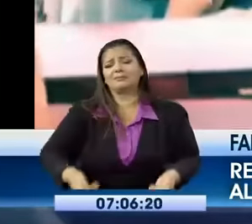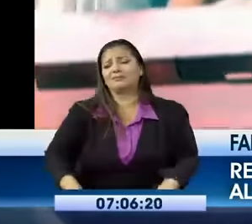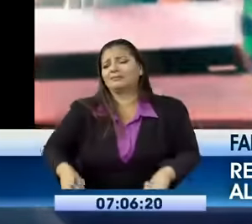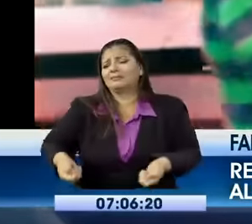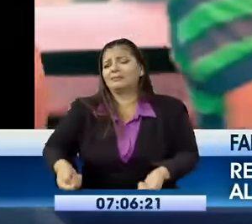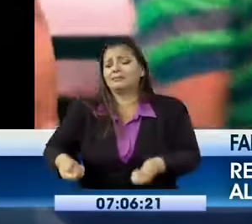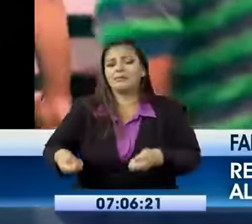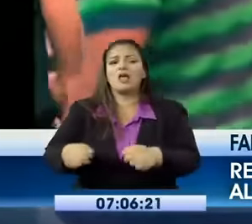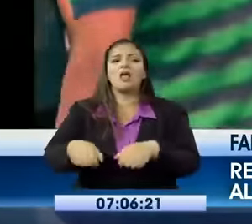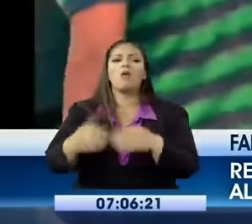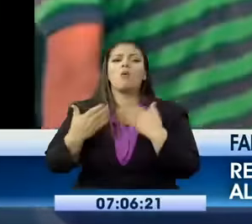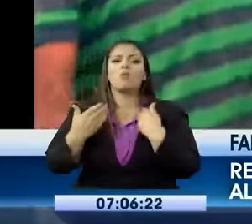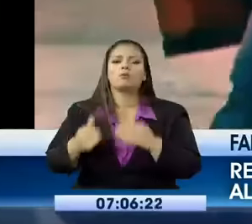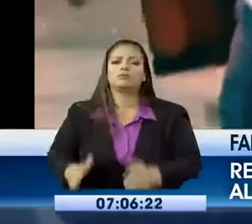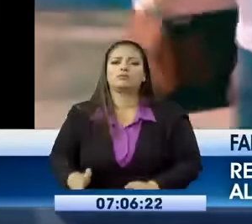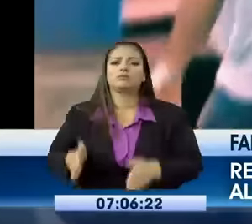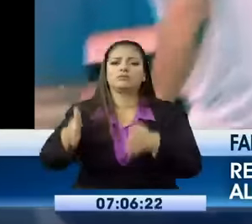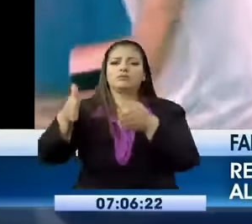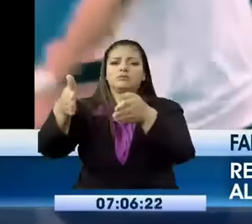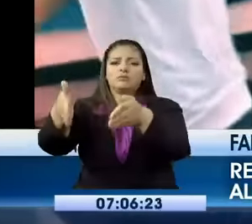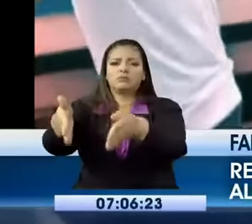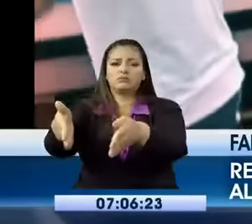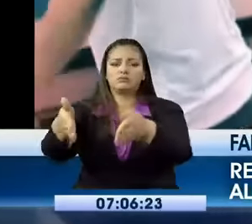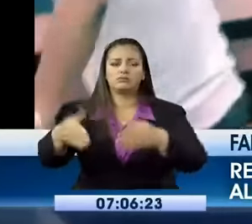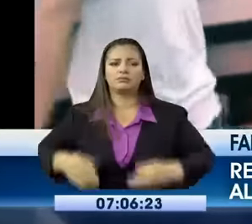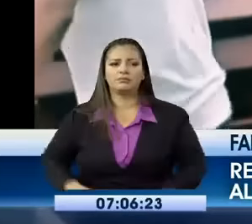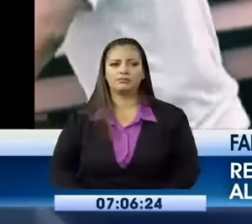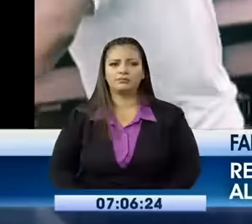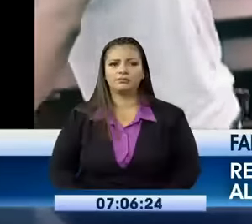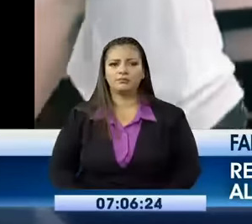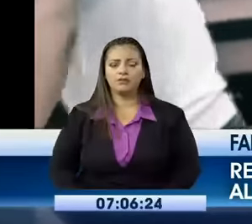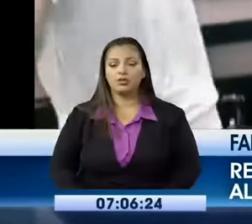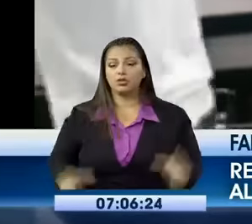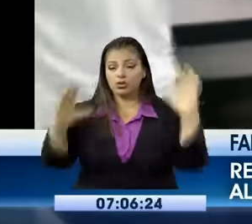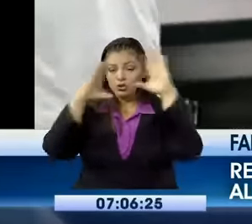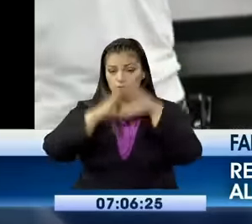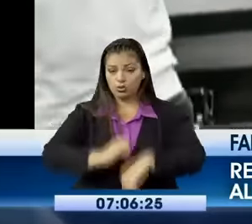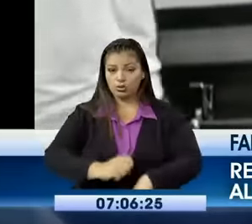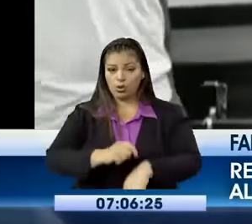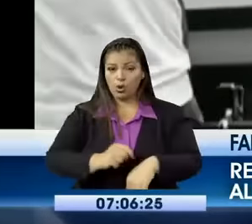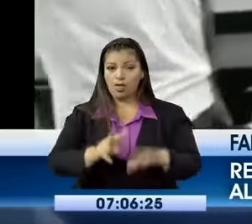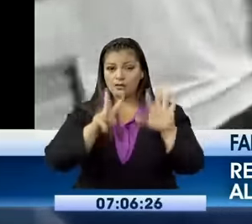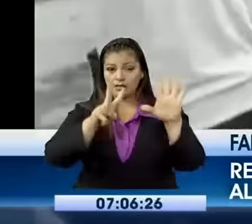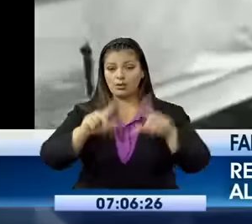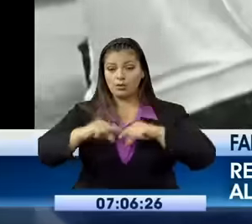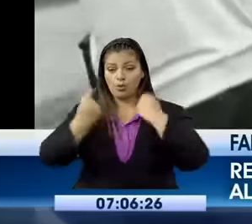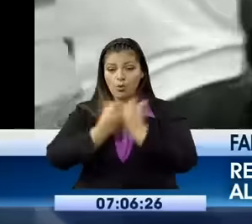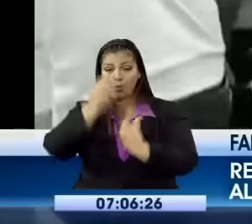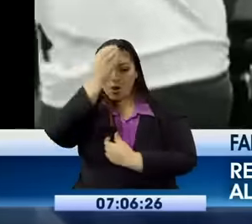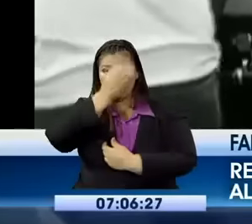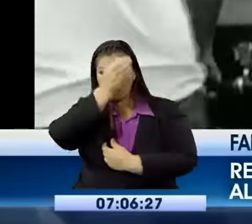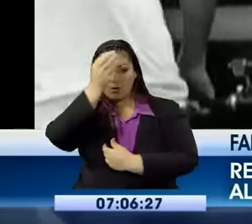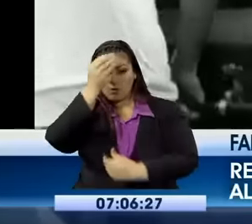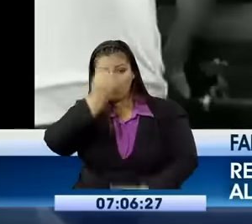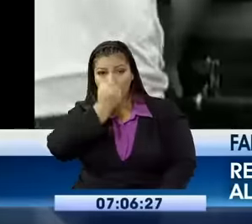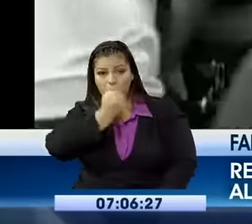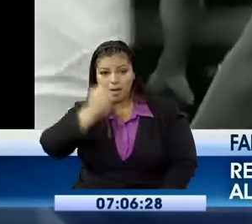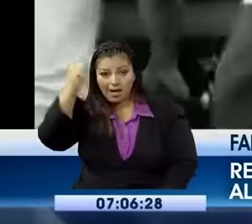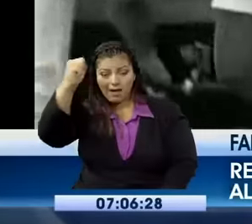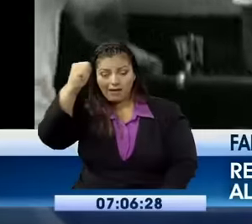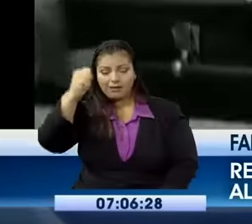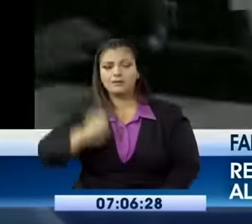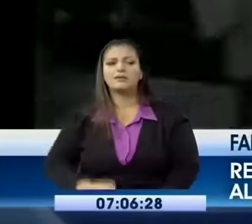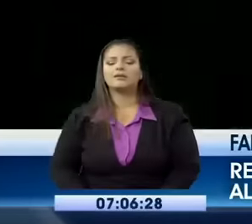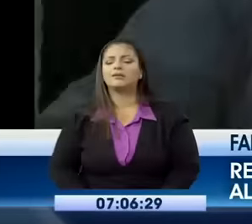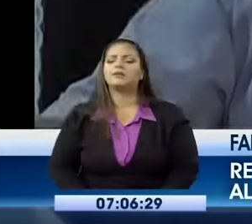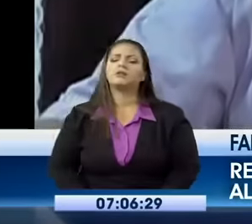dar paso a sus funerales las 7 de la noche a la